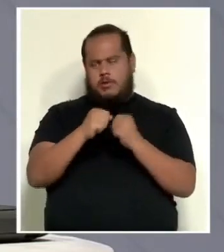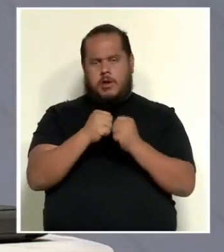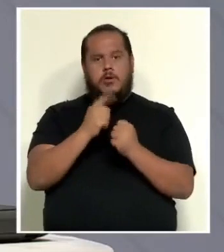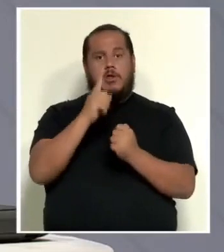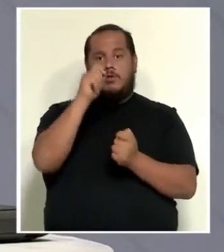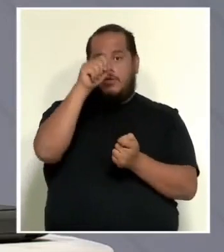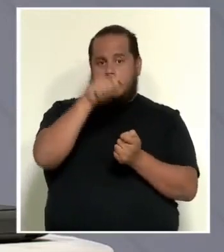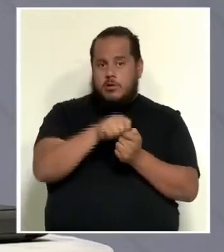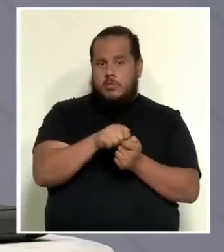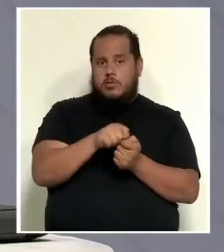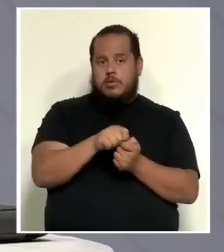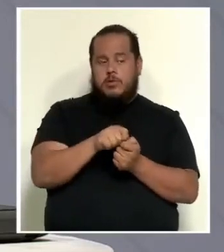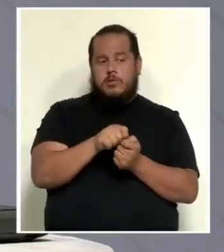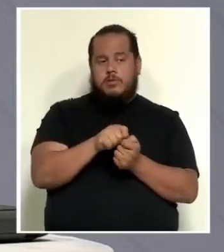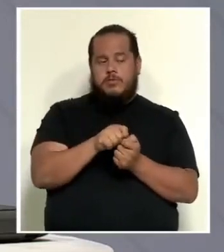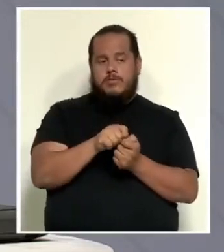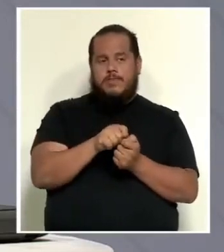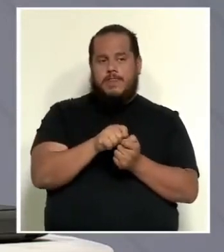puntos de